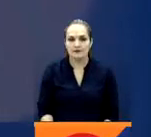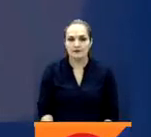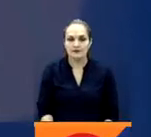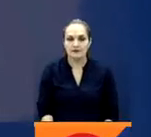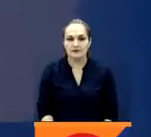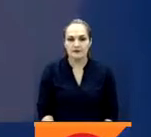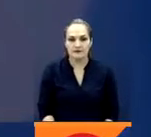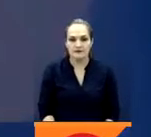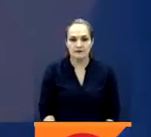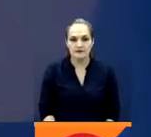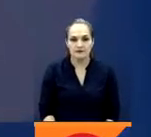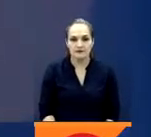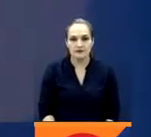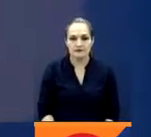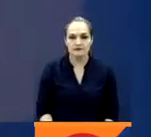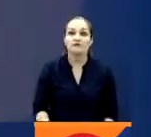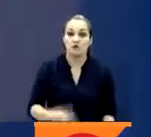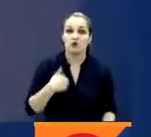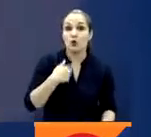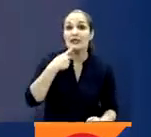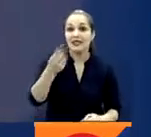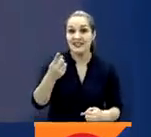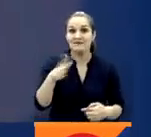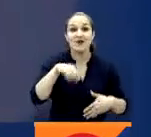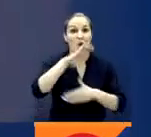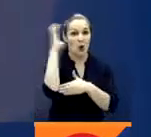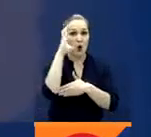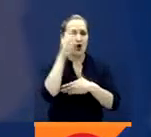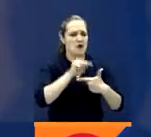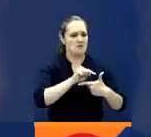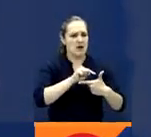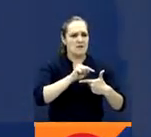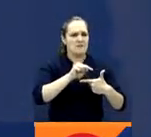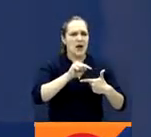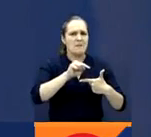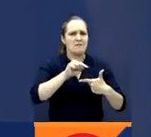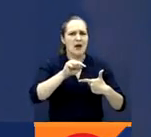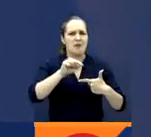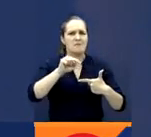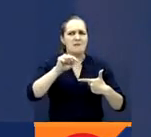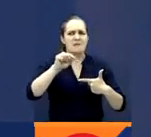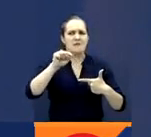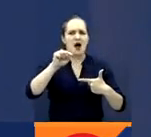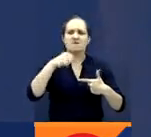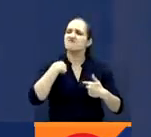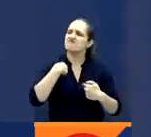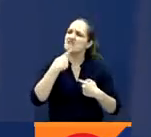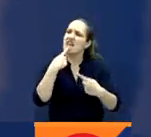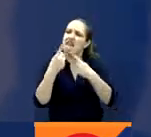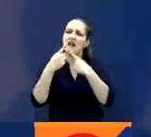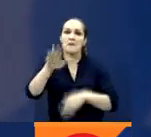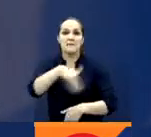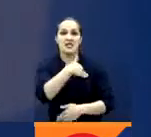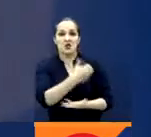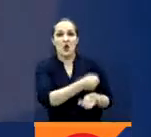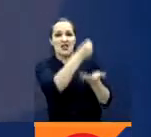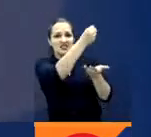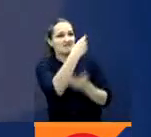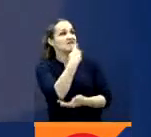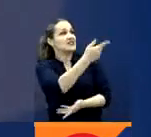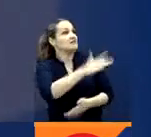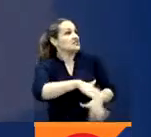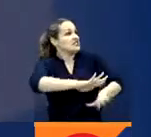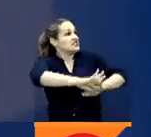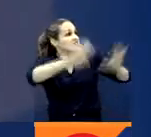Y dije que íbamos a crecer por encima del 7%, pero cuando estaba hablando con el ministro de Hacienda esta mañana, le dije, mira, ya